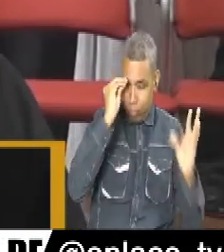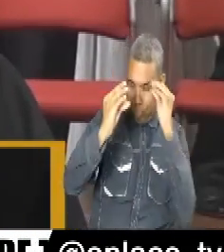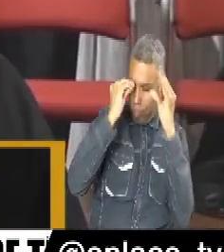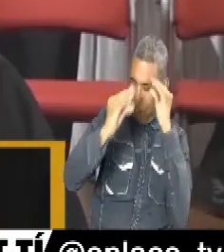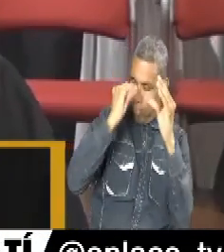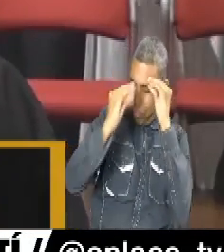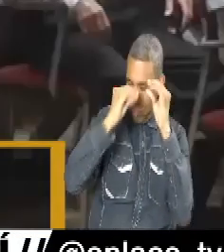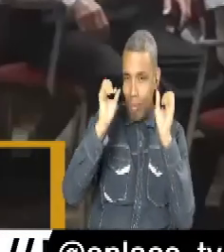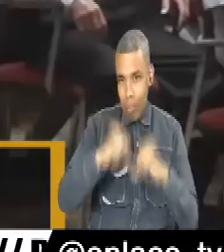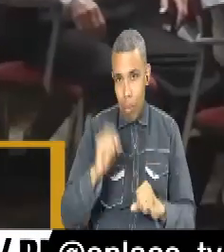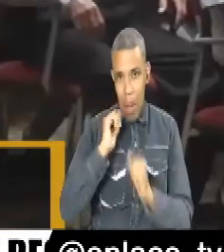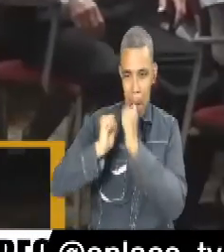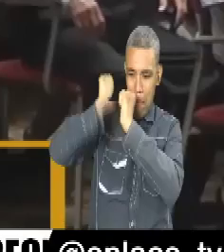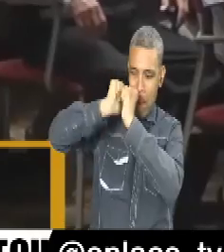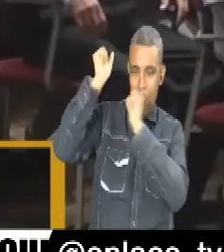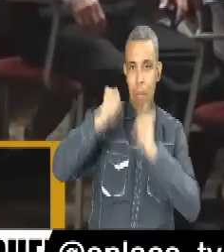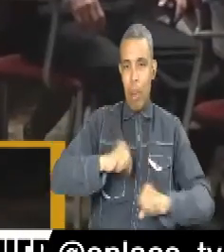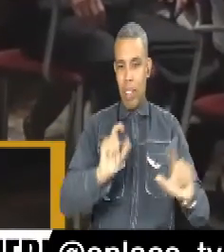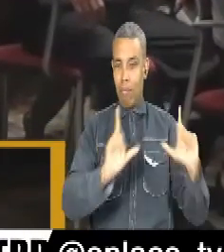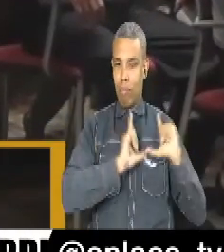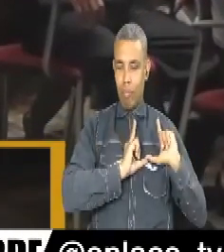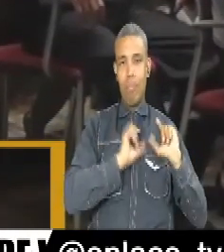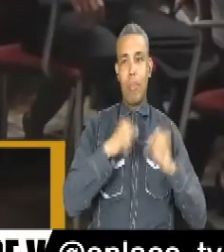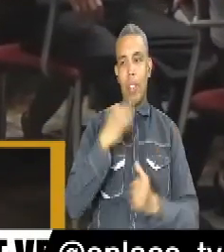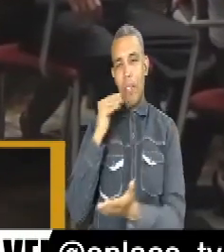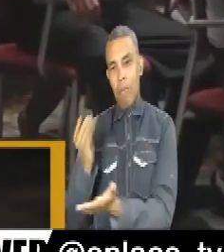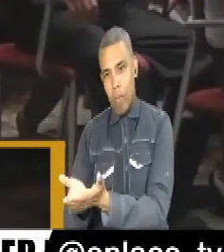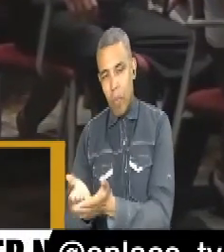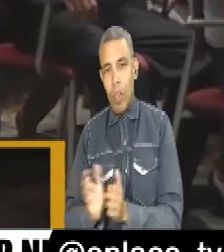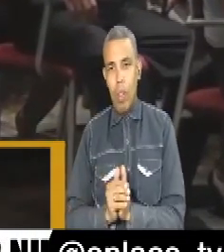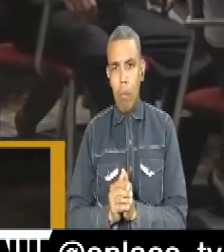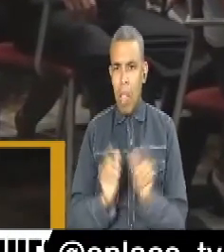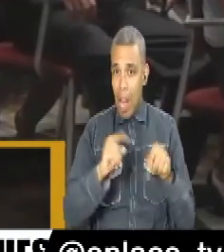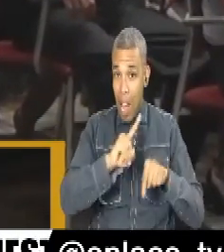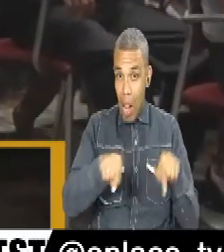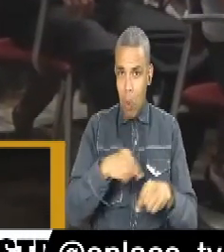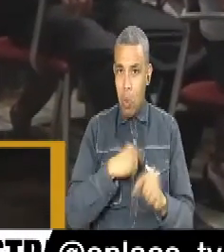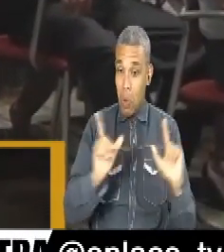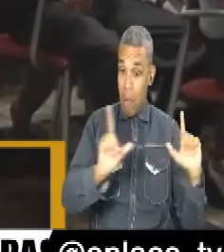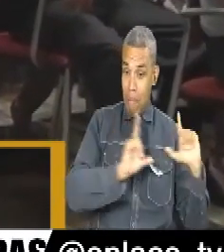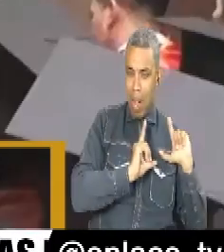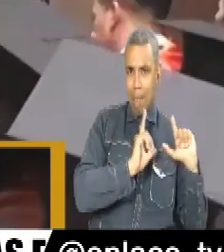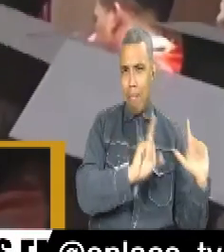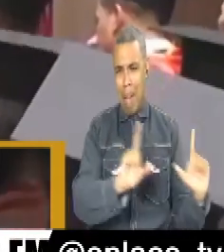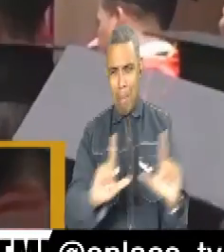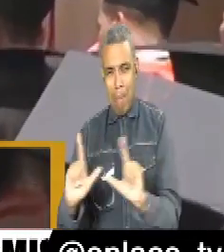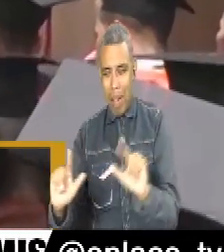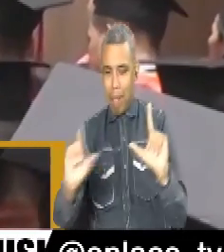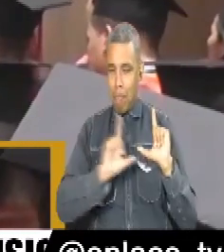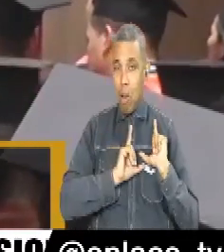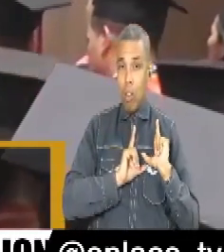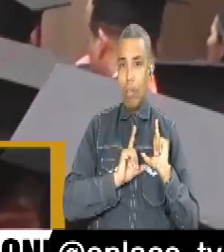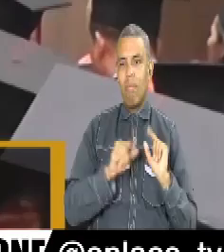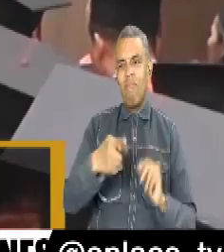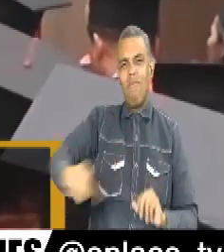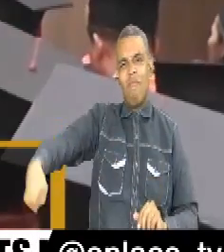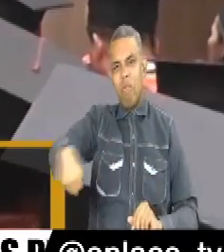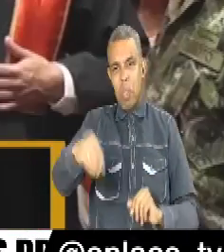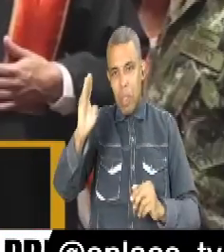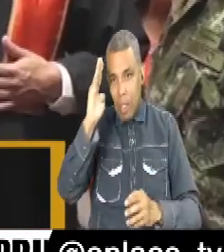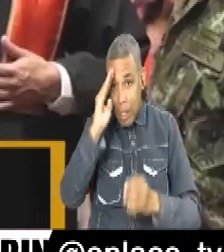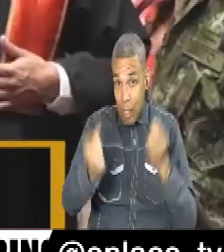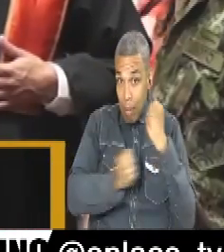de retiro asistido. Para quienes hicieron parte de este proceso es importante que los soldados pudieran recibir capacitación en otros